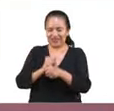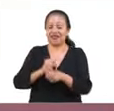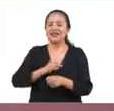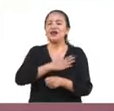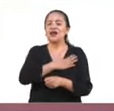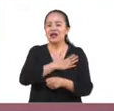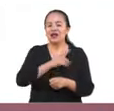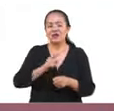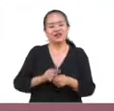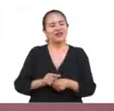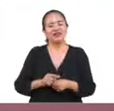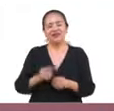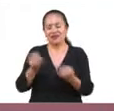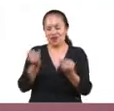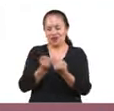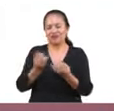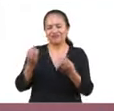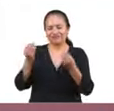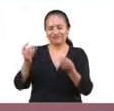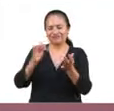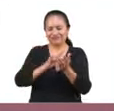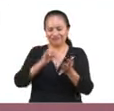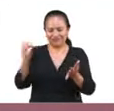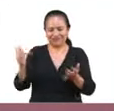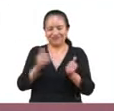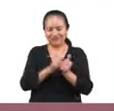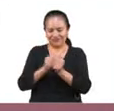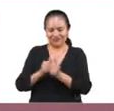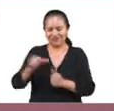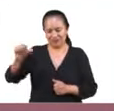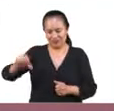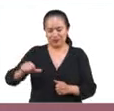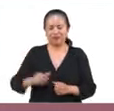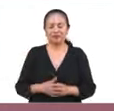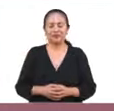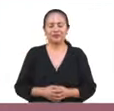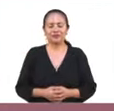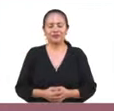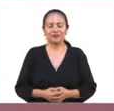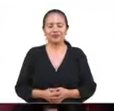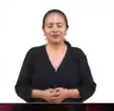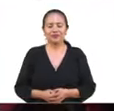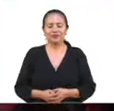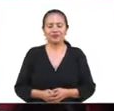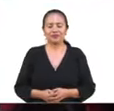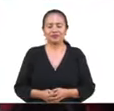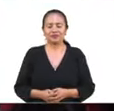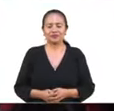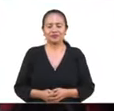la Secretaría de Bienestar. Muchísimas gracias, subsecretario, por su presencia.